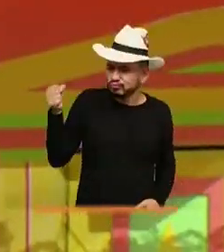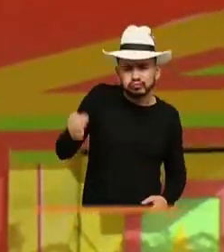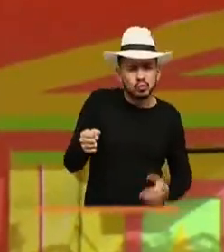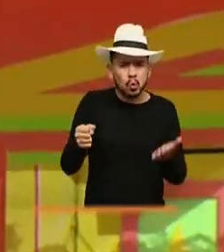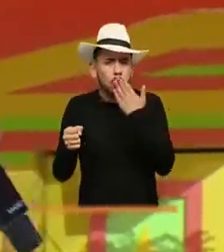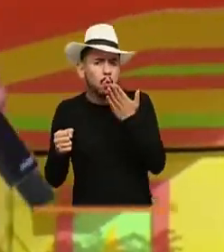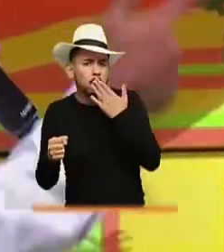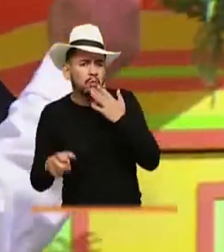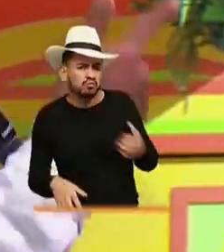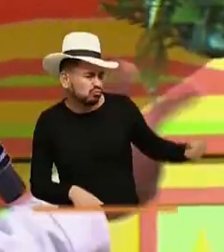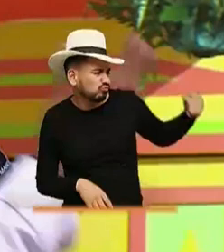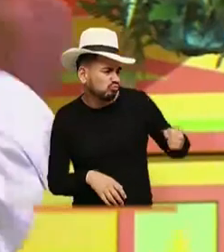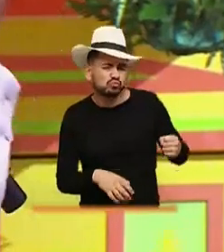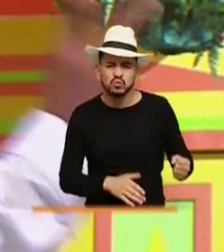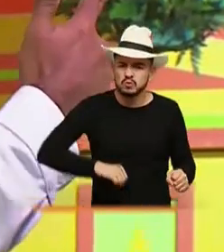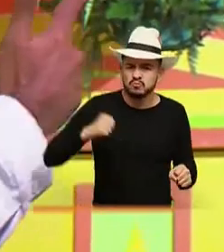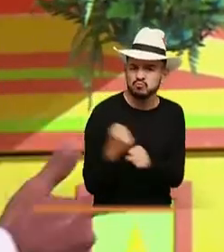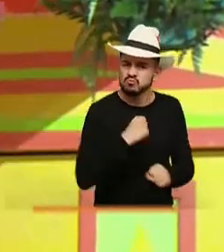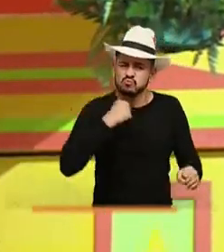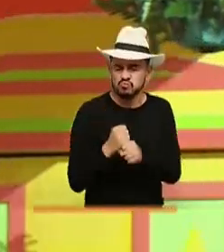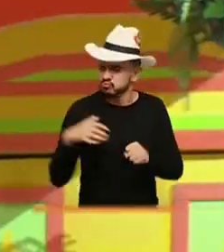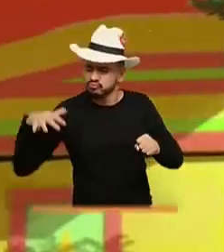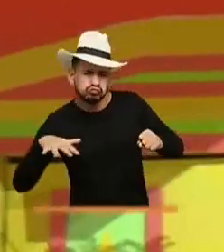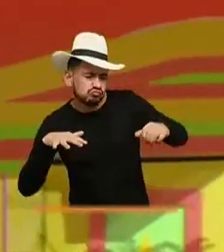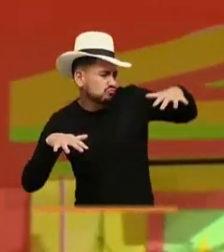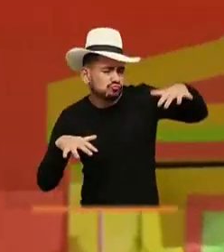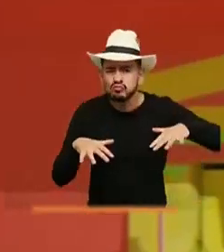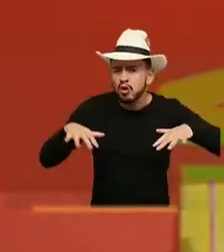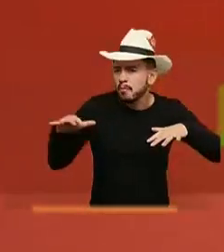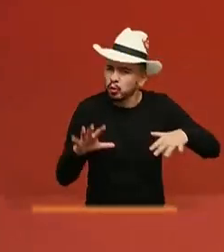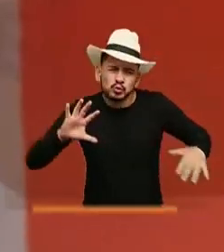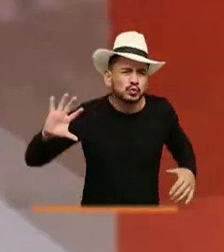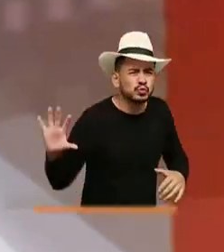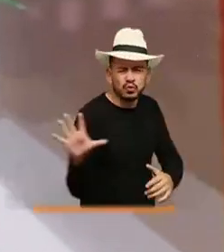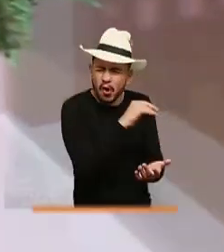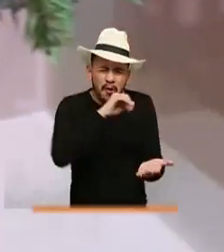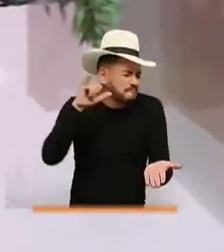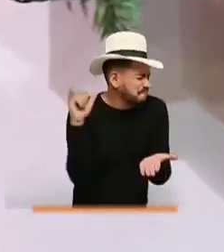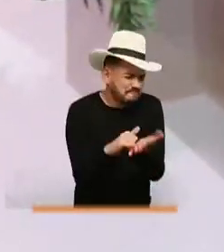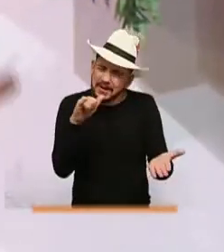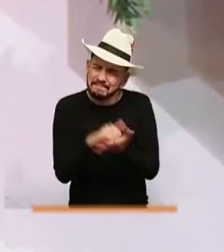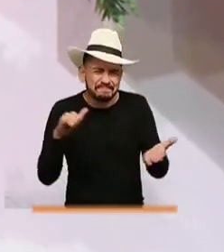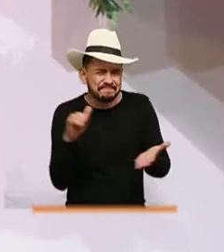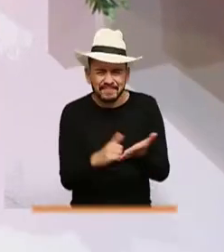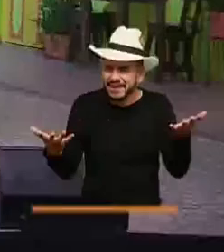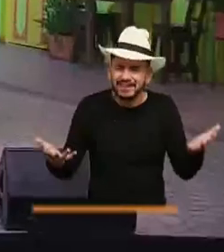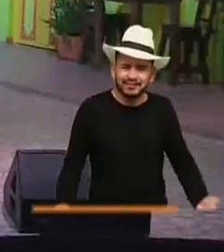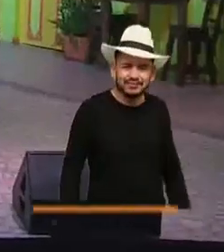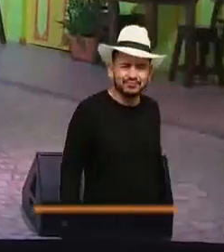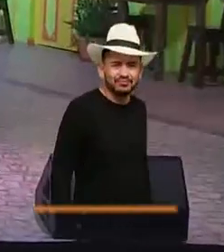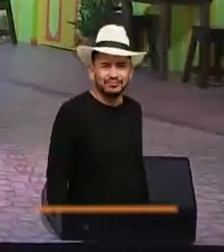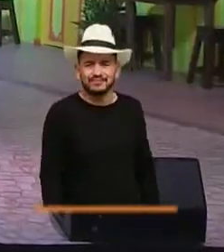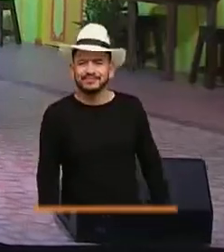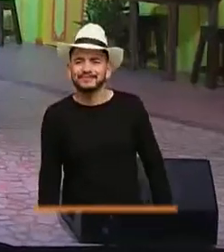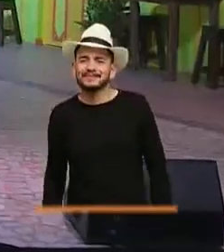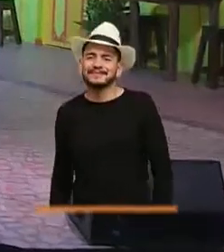obrera, y todos van a marchar por la misma carretera.